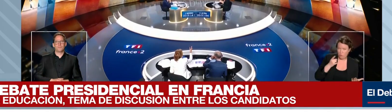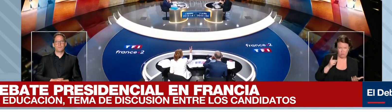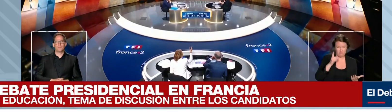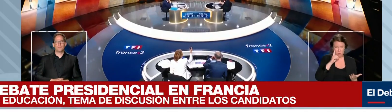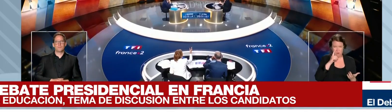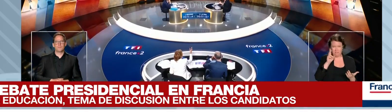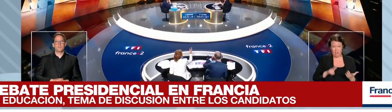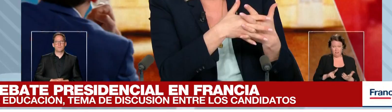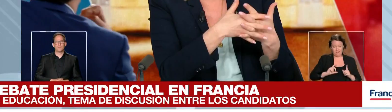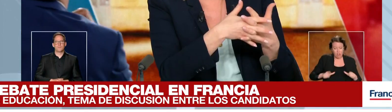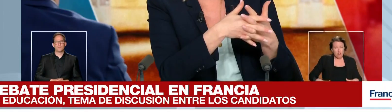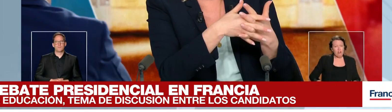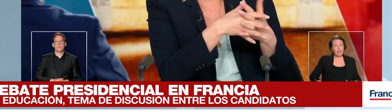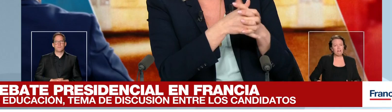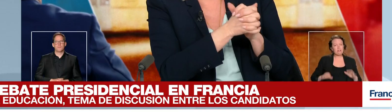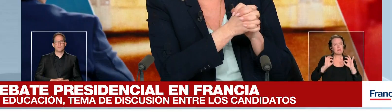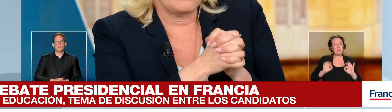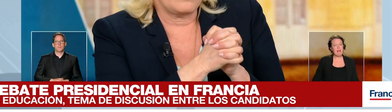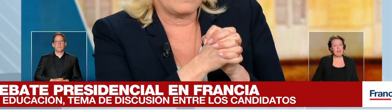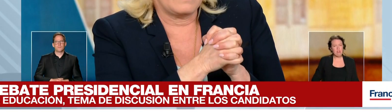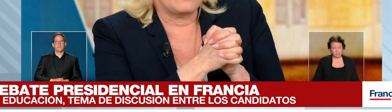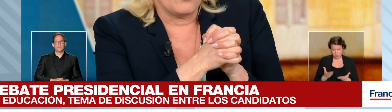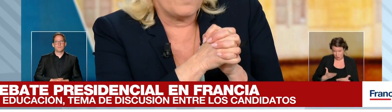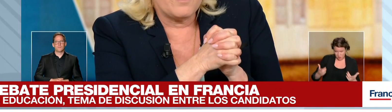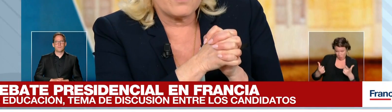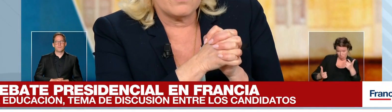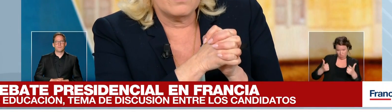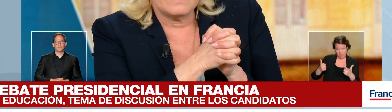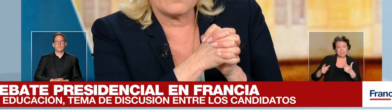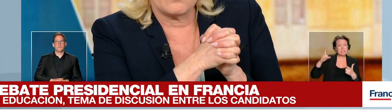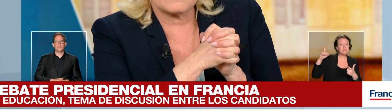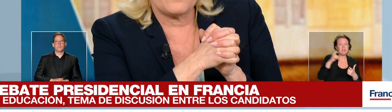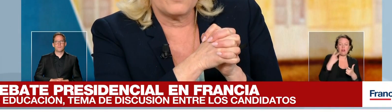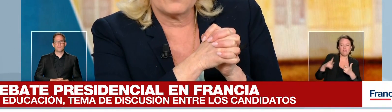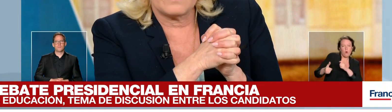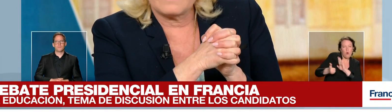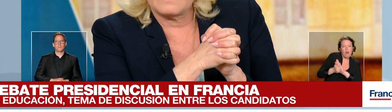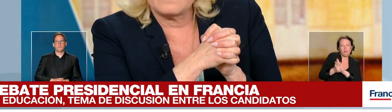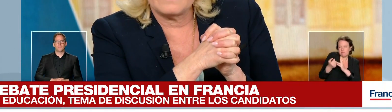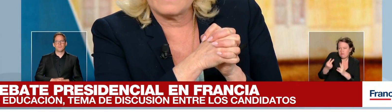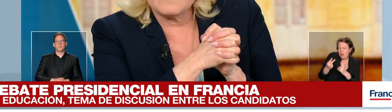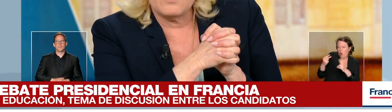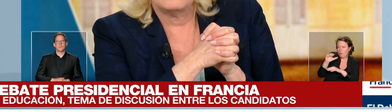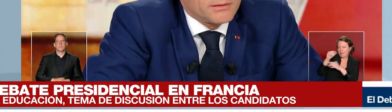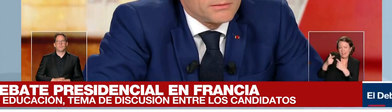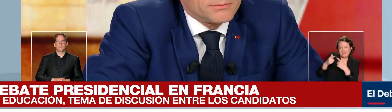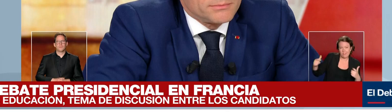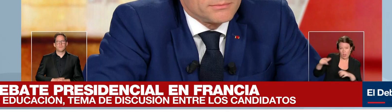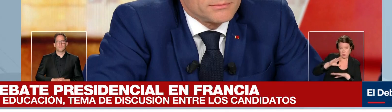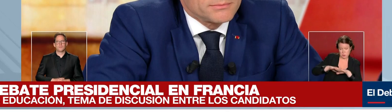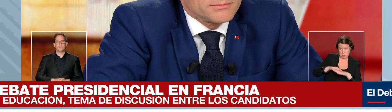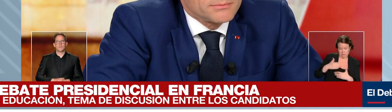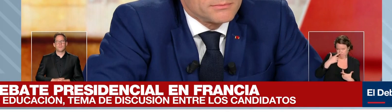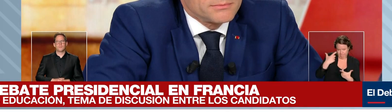clases para reforzar esta escuela primaria, porque de hecho ya no está cumpliendo su papel.